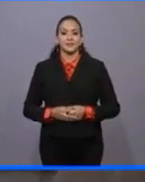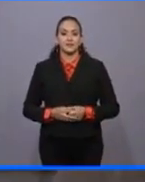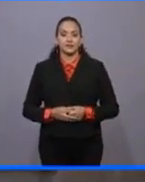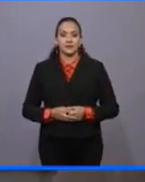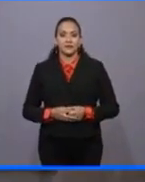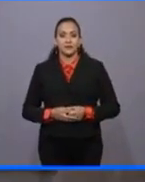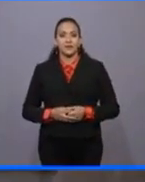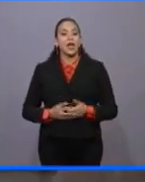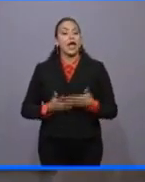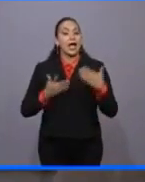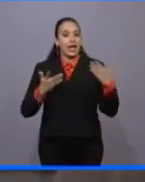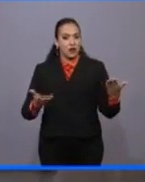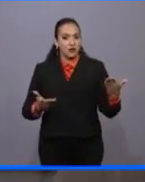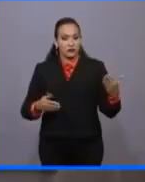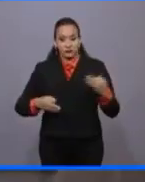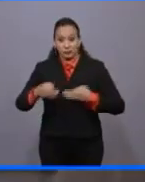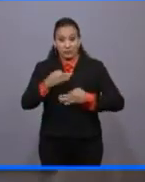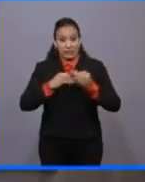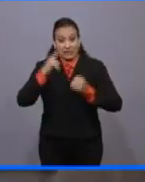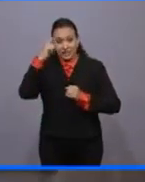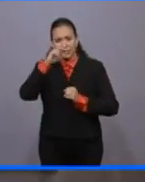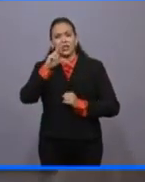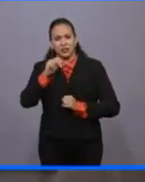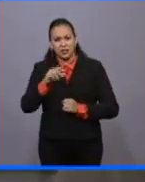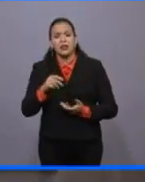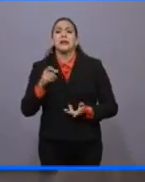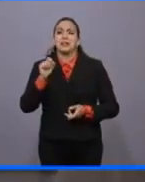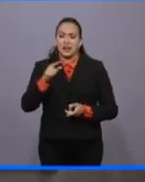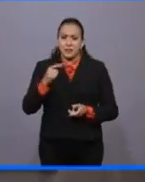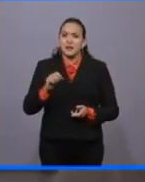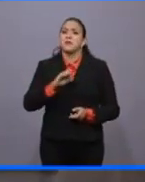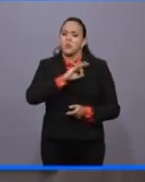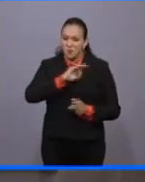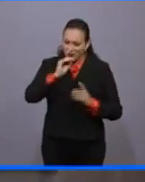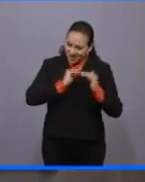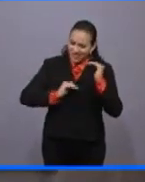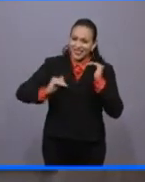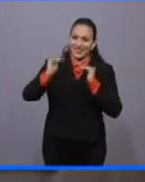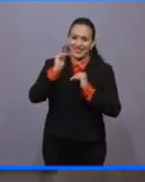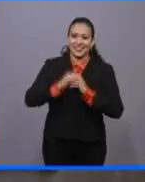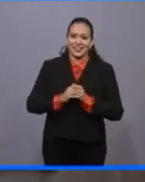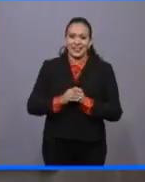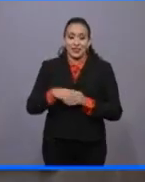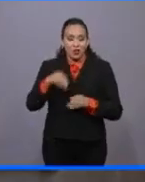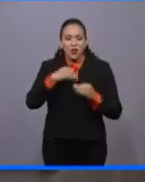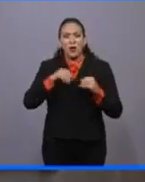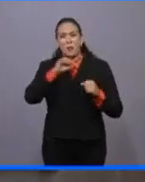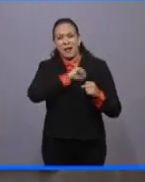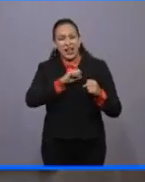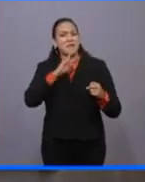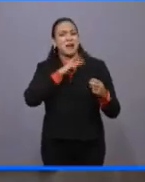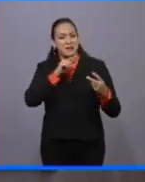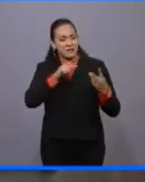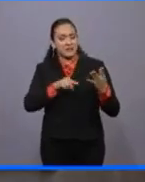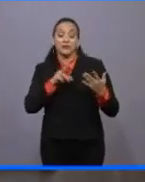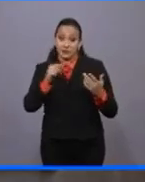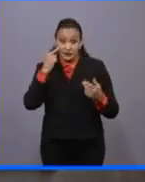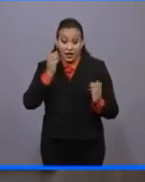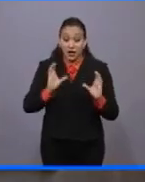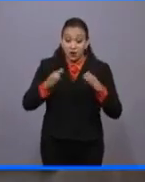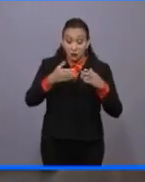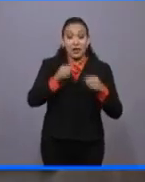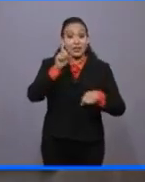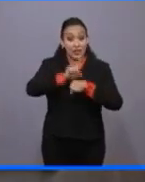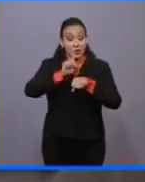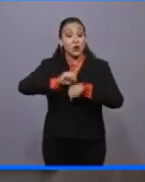Pero no todo es adversidad. También hay esperanza y hay fuerza. En nuestras comunidades, miles de mujeres se levantan